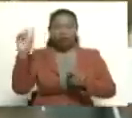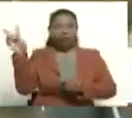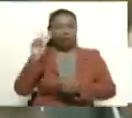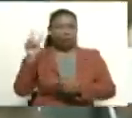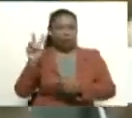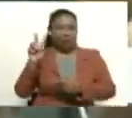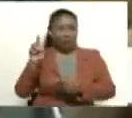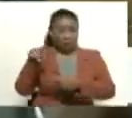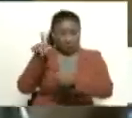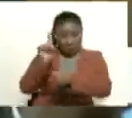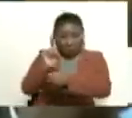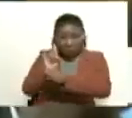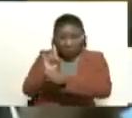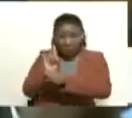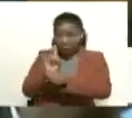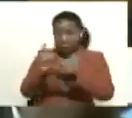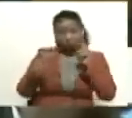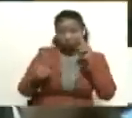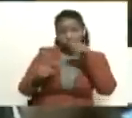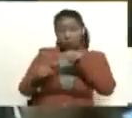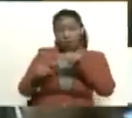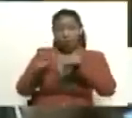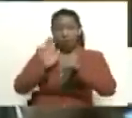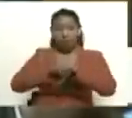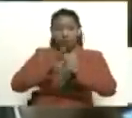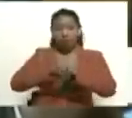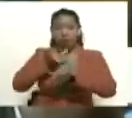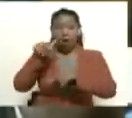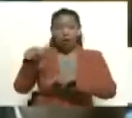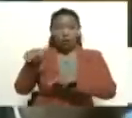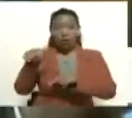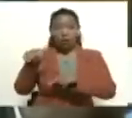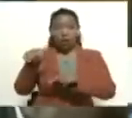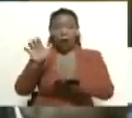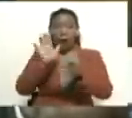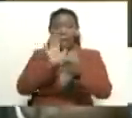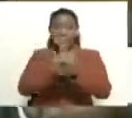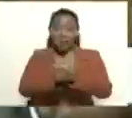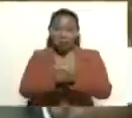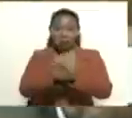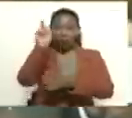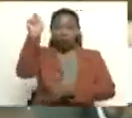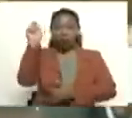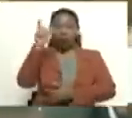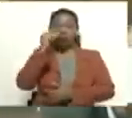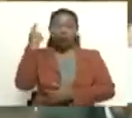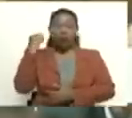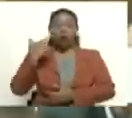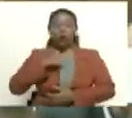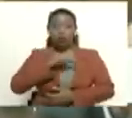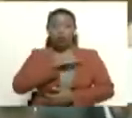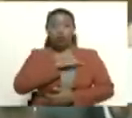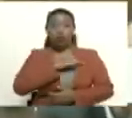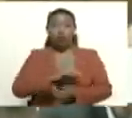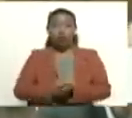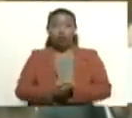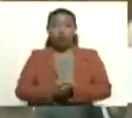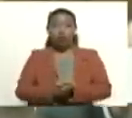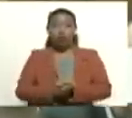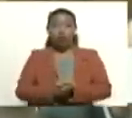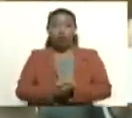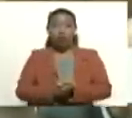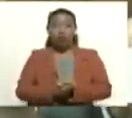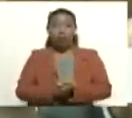la excepción. Un minuto, diputado. Por lo tanto, colegas diputados y diputadas, nosotros lejos de hacernos